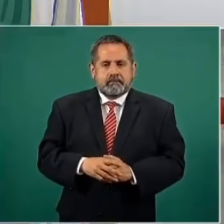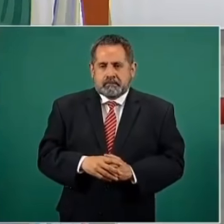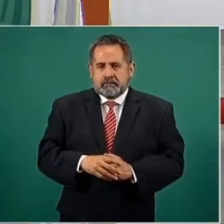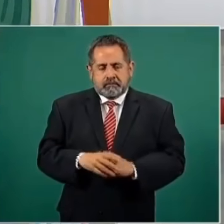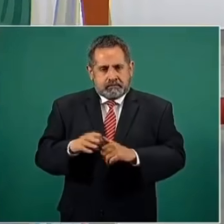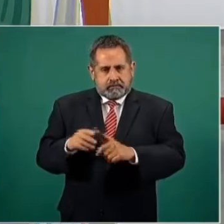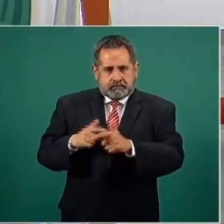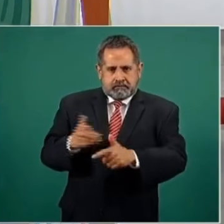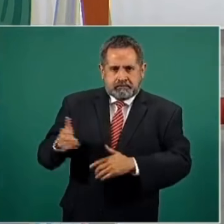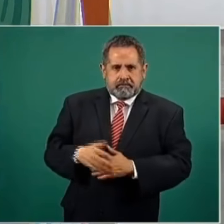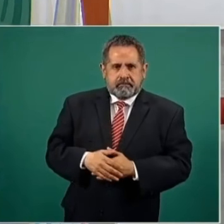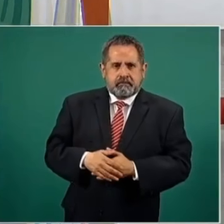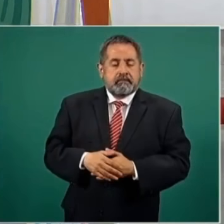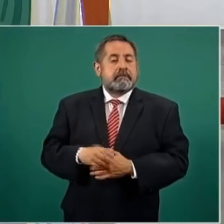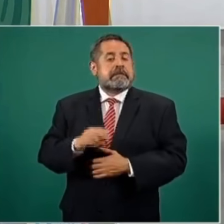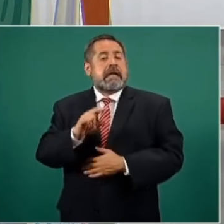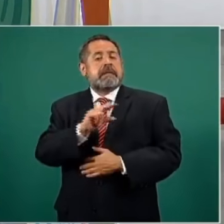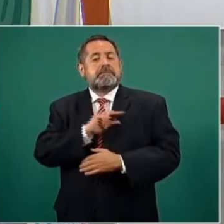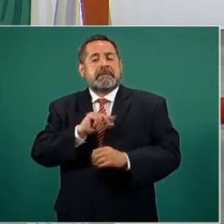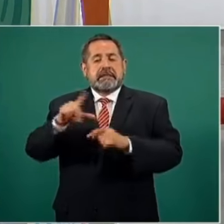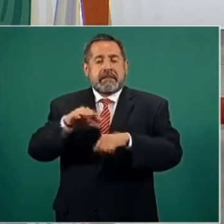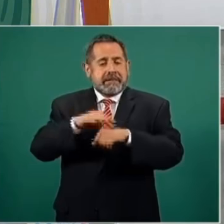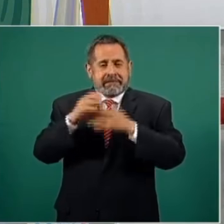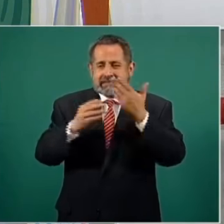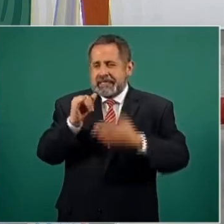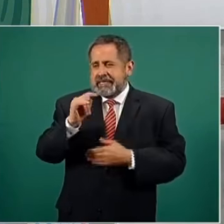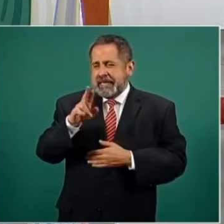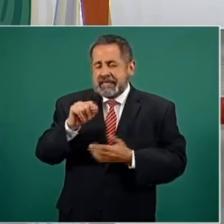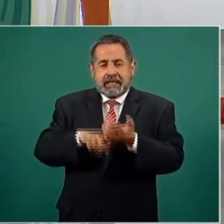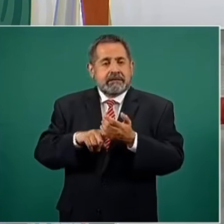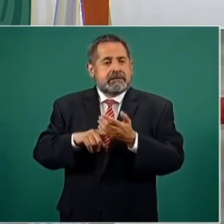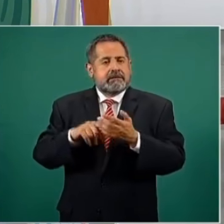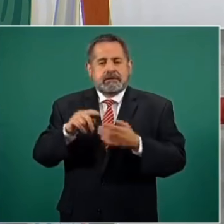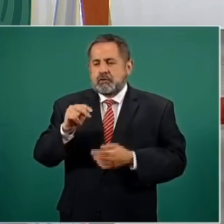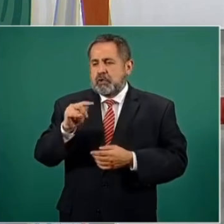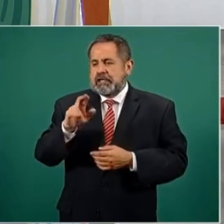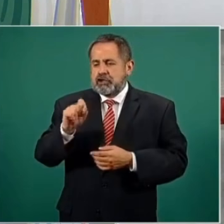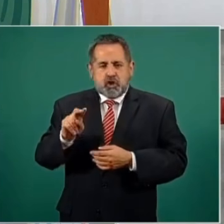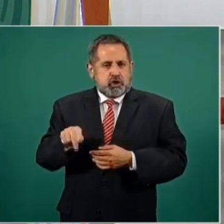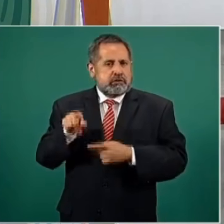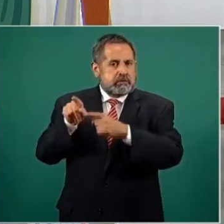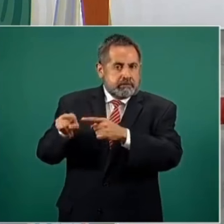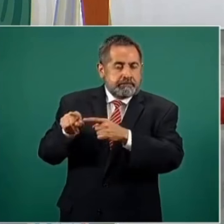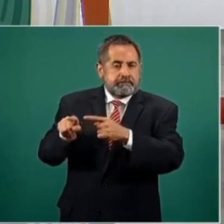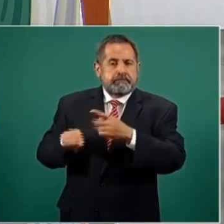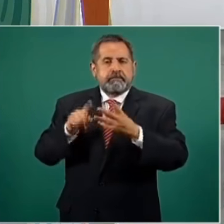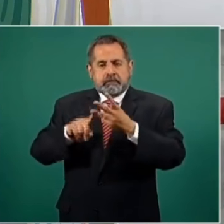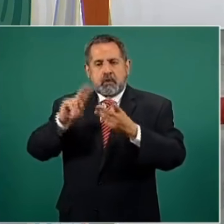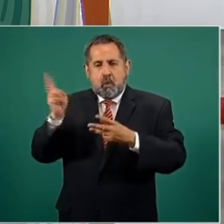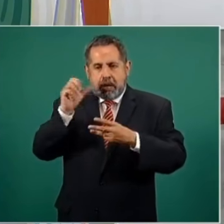adelante. Sí, ya es especialista en medicina interna por el Instituto Nacional de Nutrición y Ciencias Médicas, Salvador Subirán. Y de la